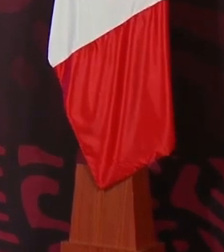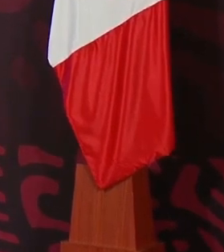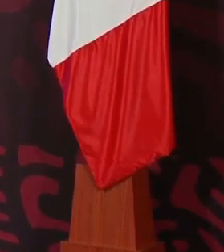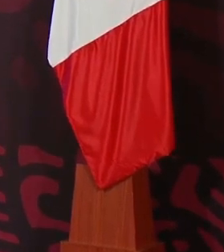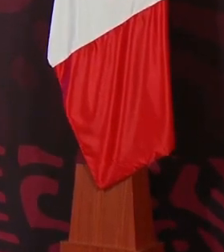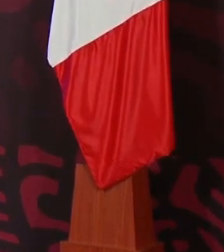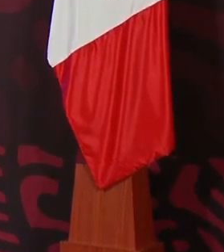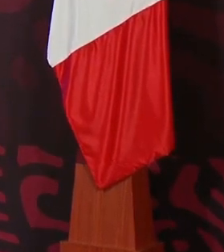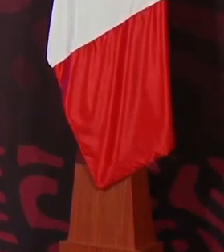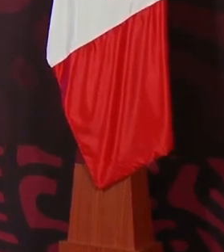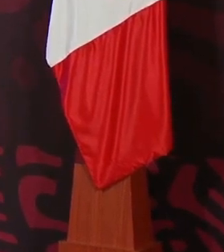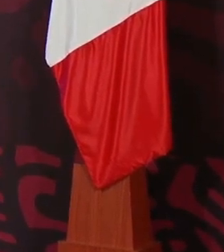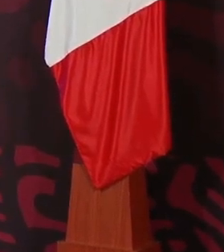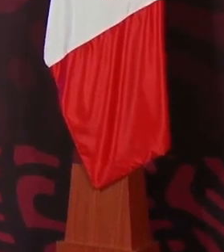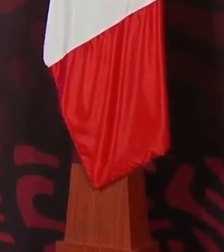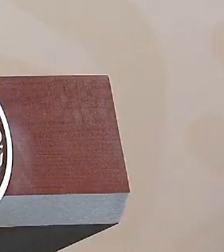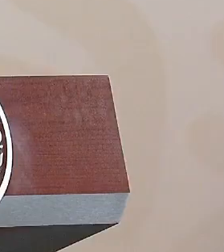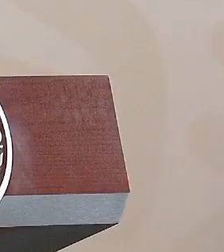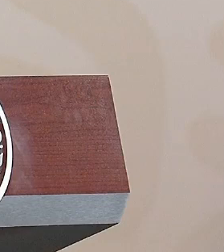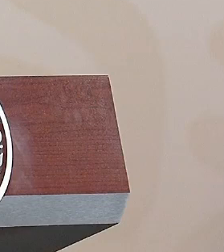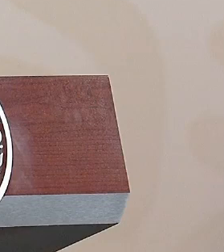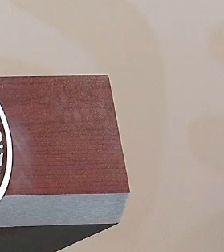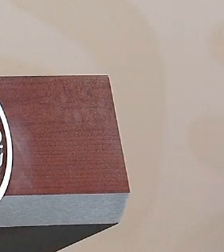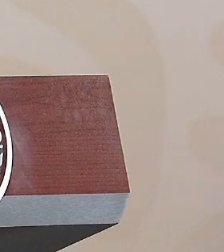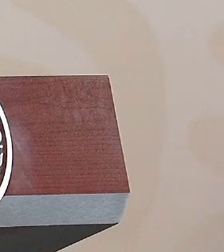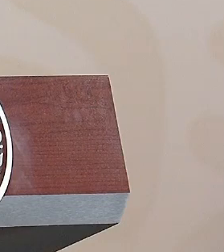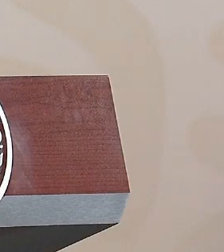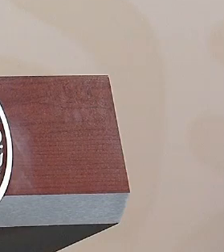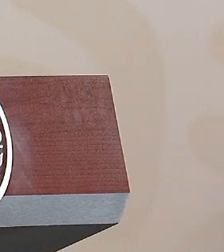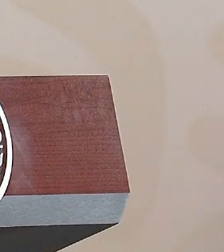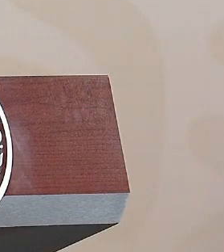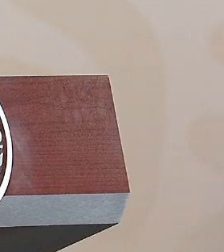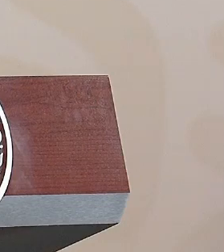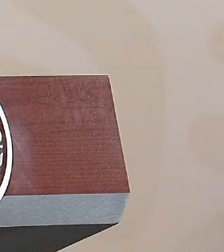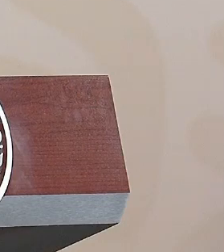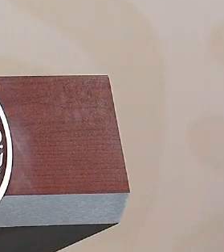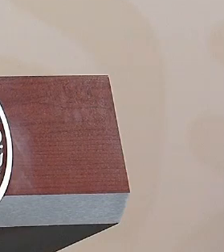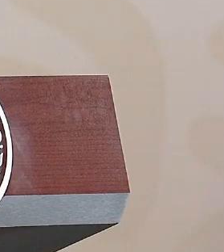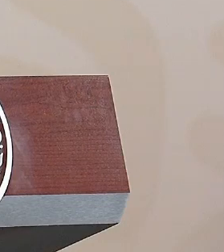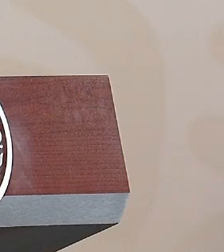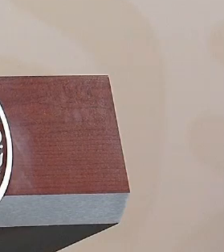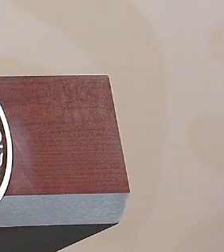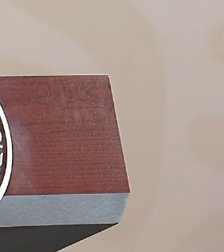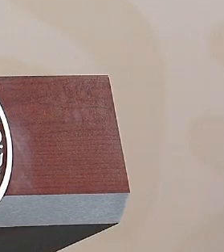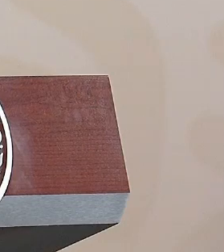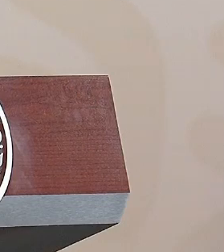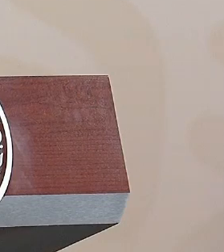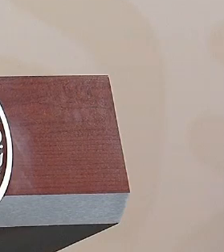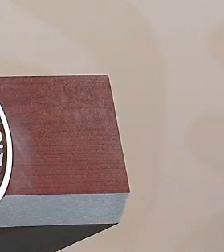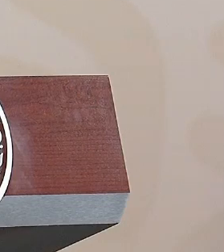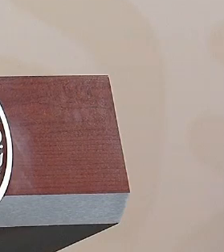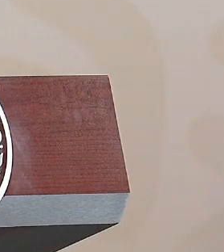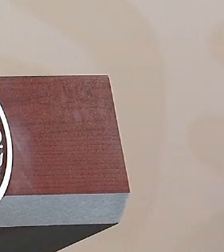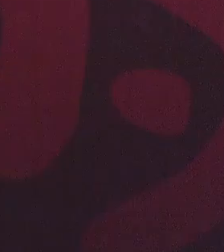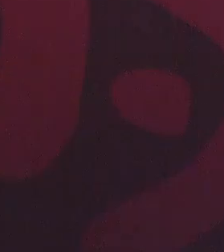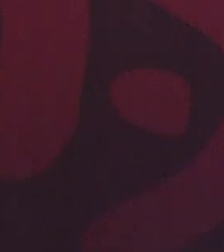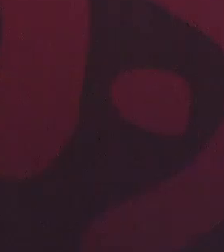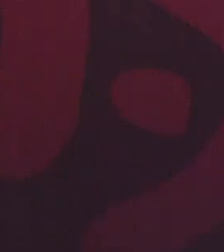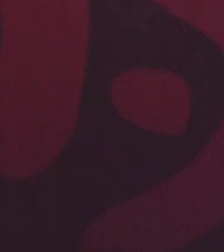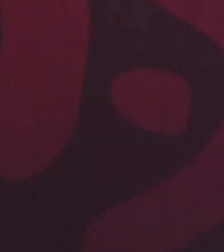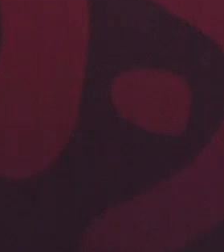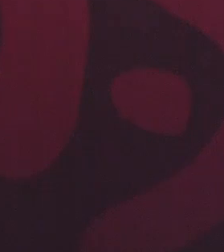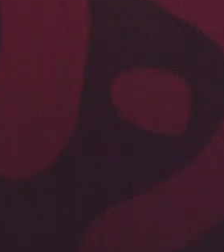son tan eficaces y trabajadores y ejemplo mundial. Nuestros amigos de China